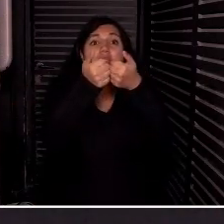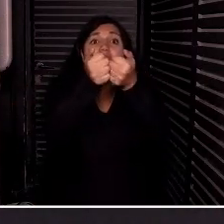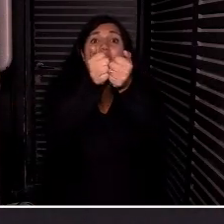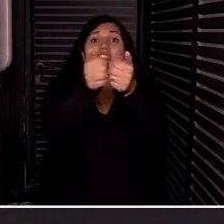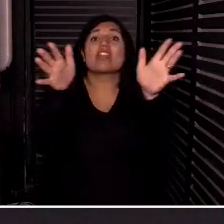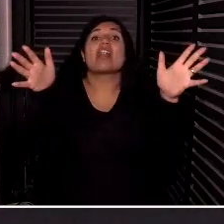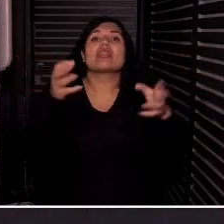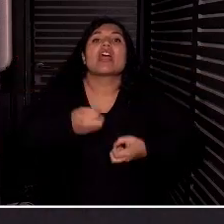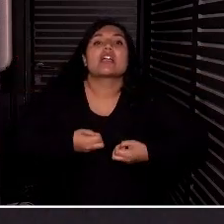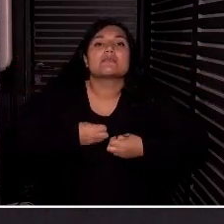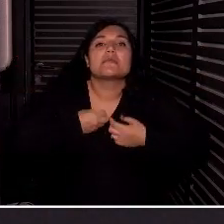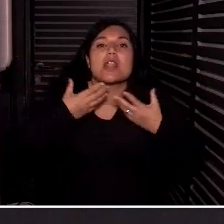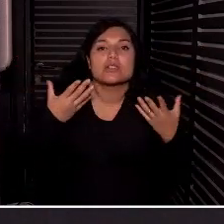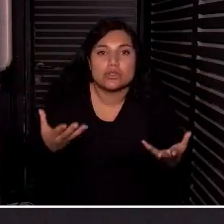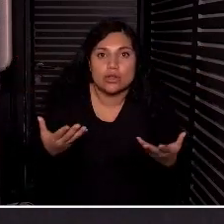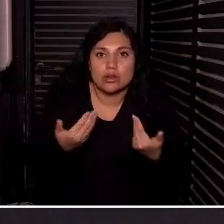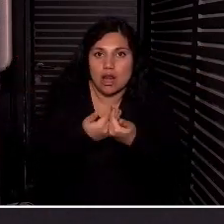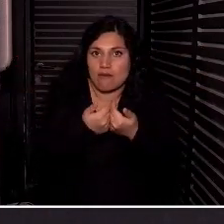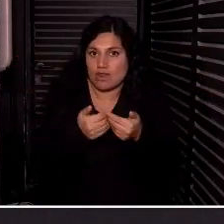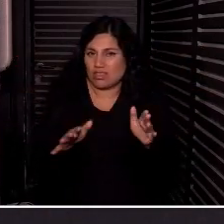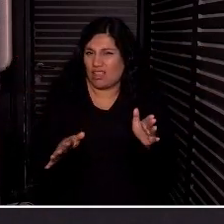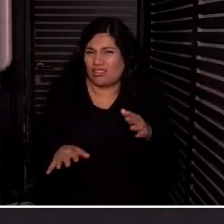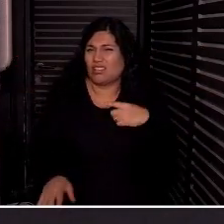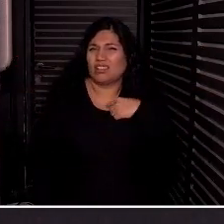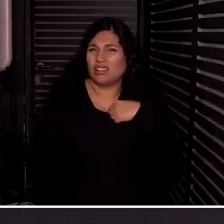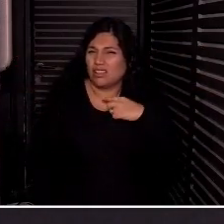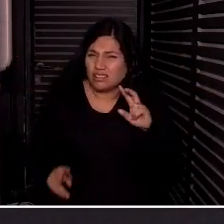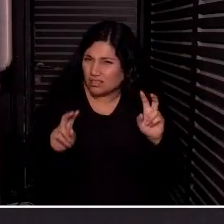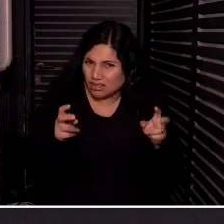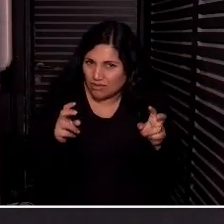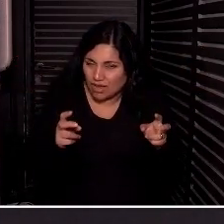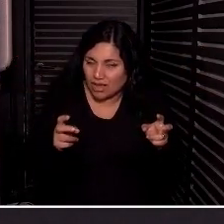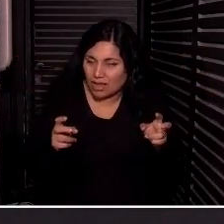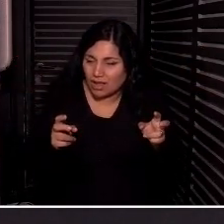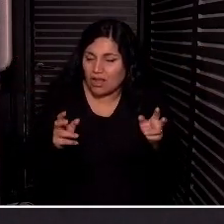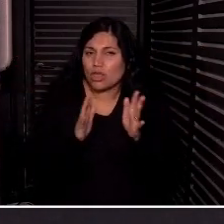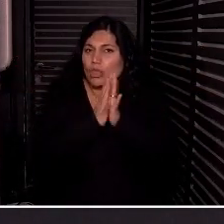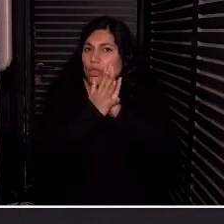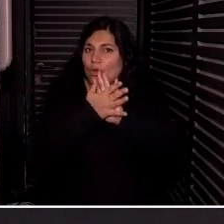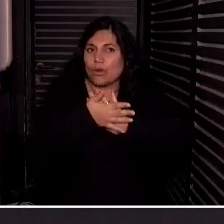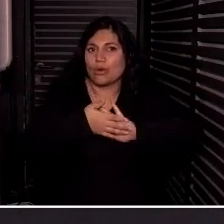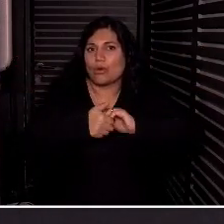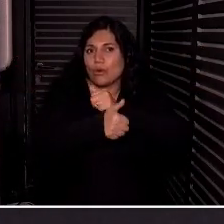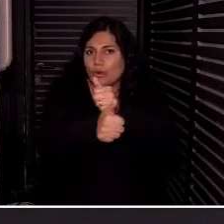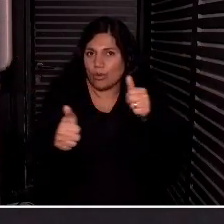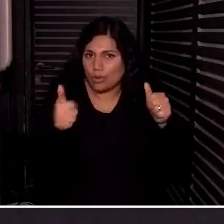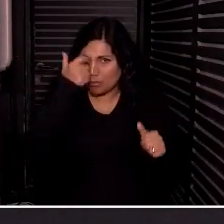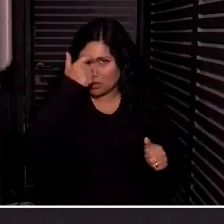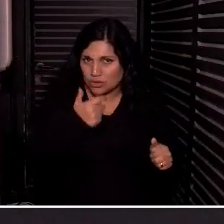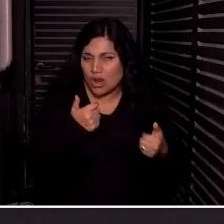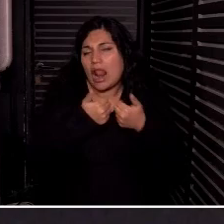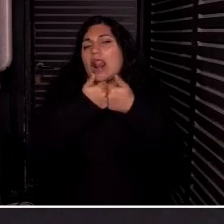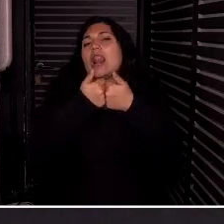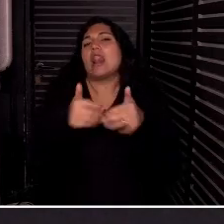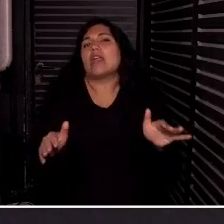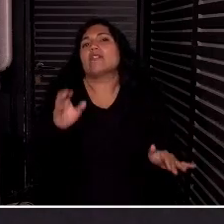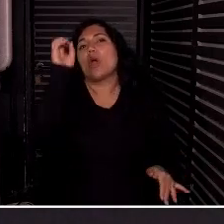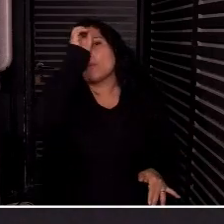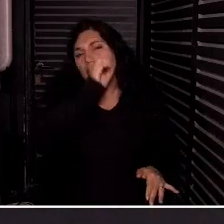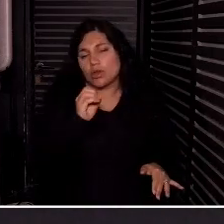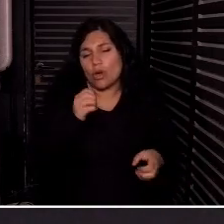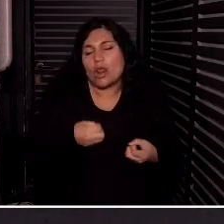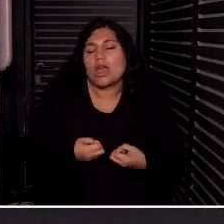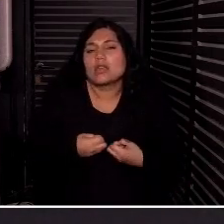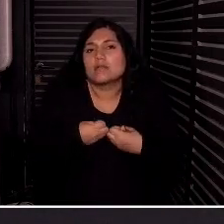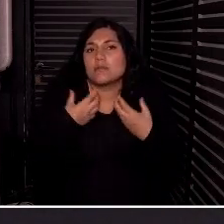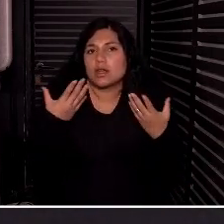expresión yo traje la definición de y dice todo individuo tiene derecho a la libertad de opinión y de expresión